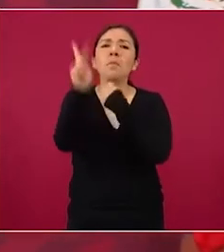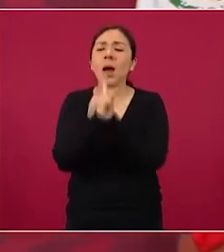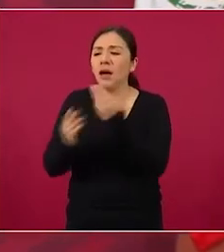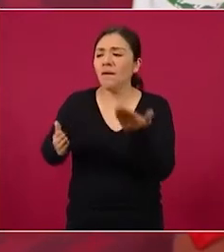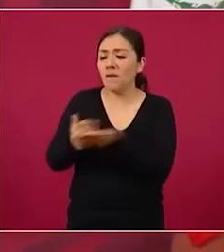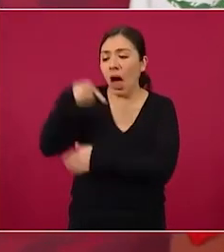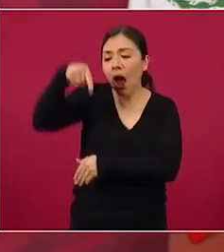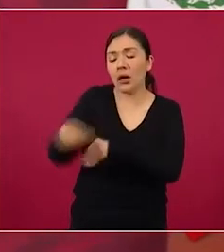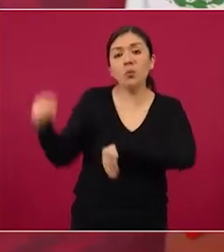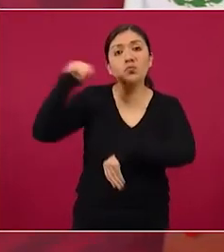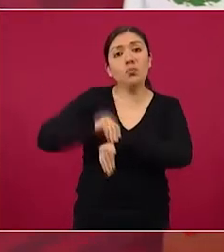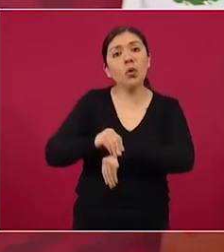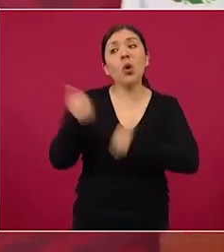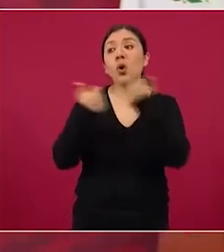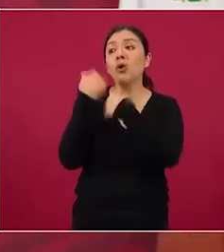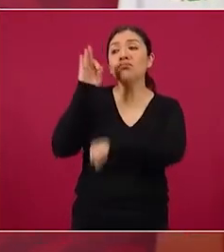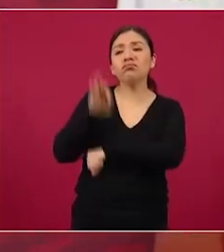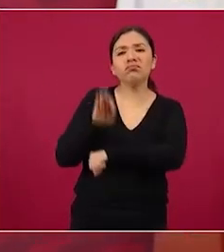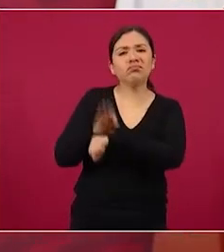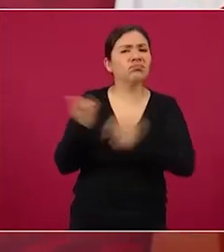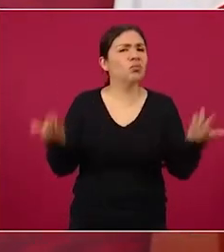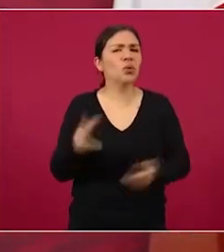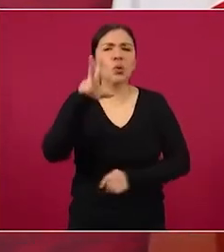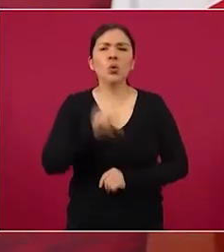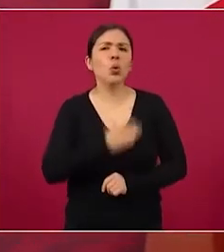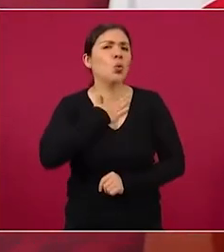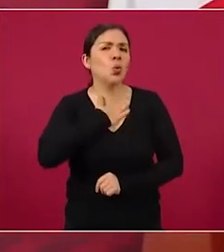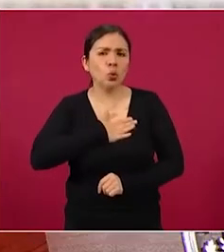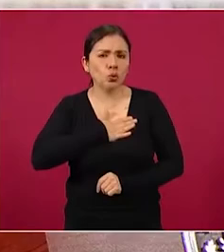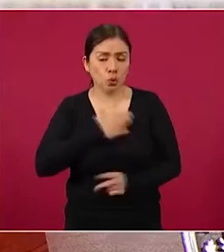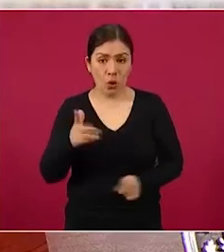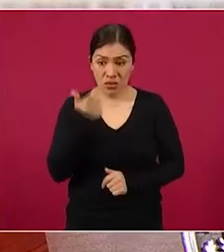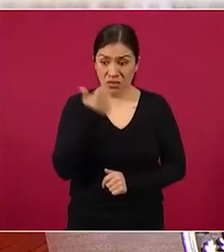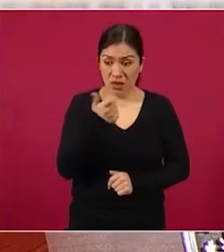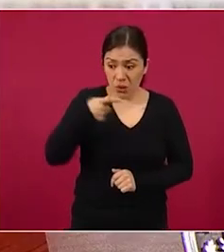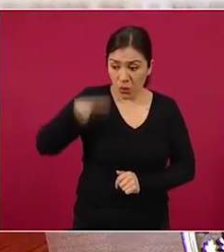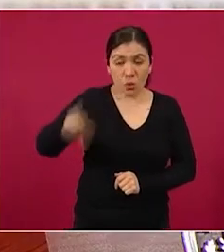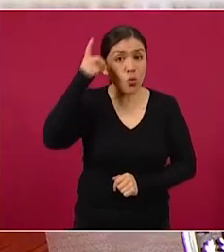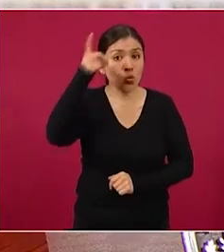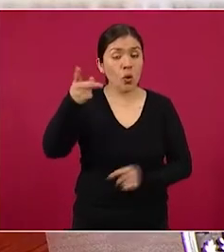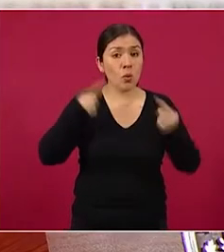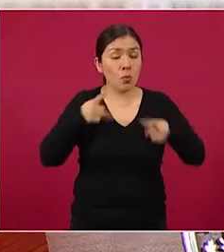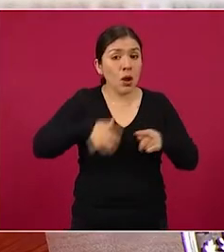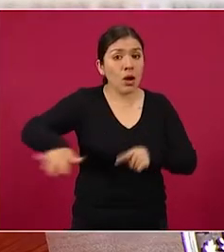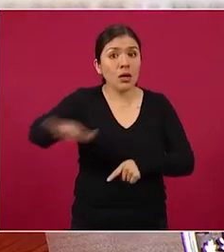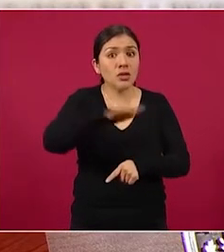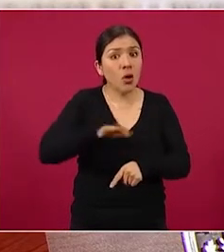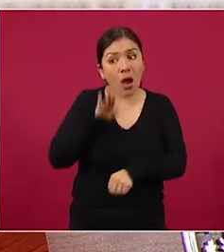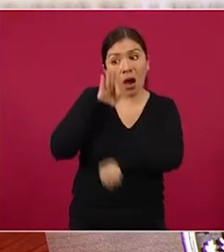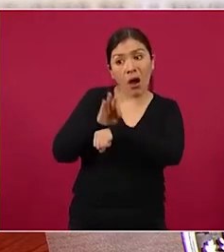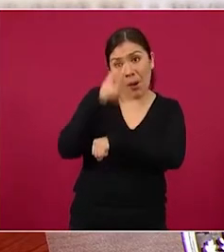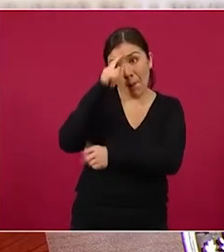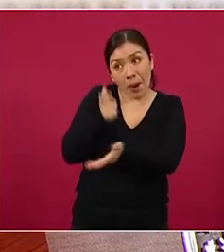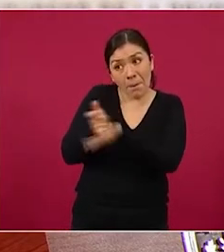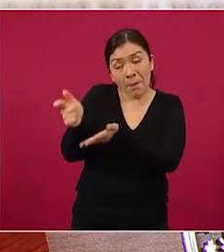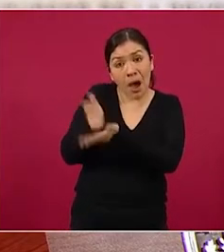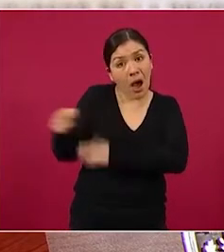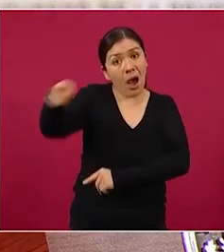subsidios del presupuesto público, que es dinero del pueblo, para que